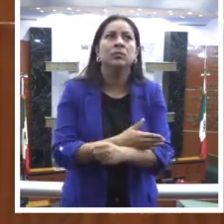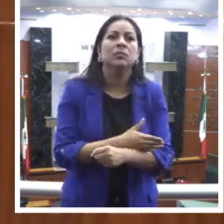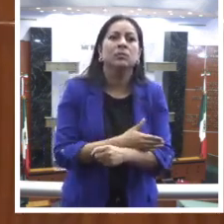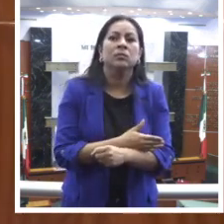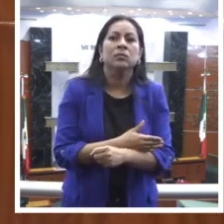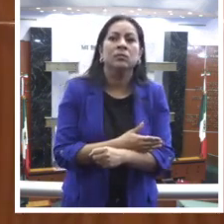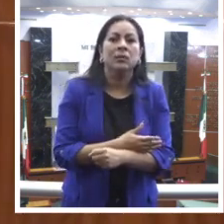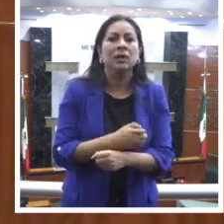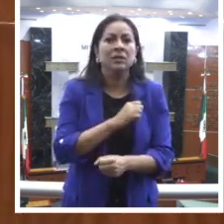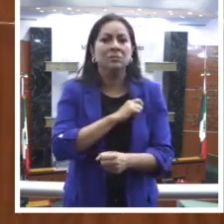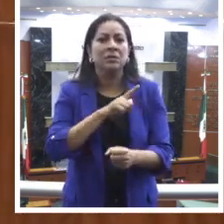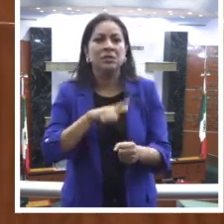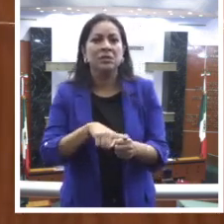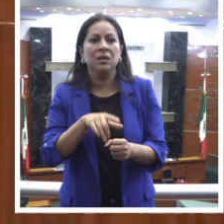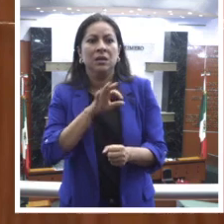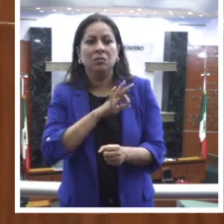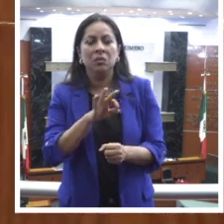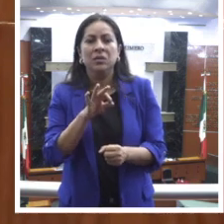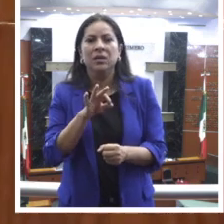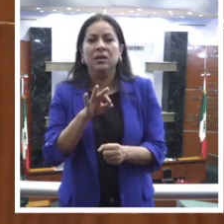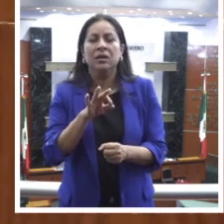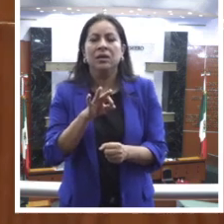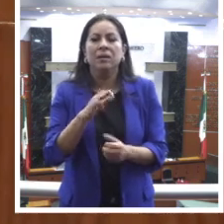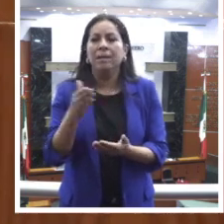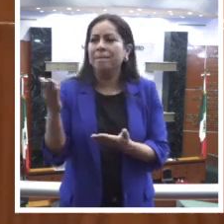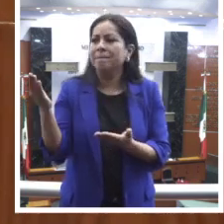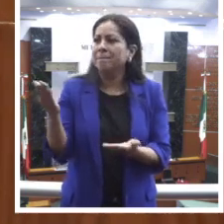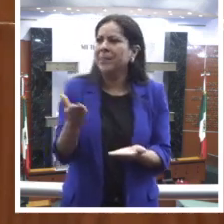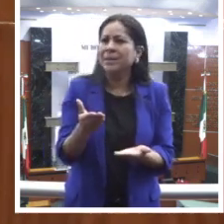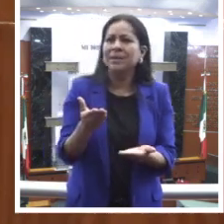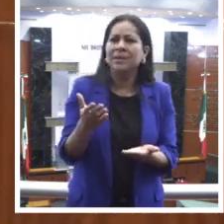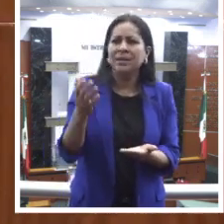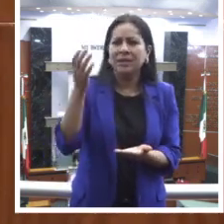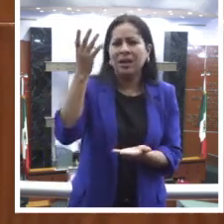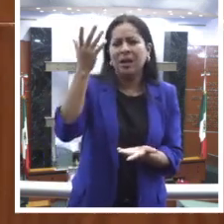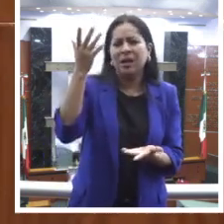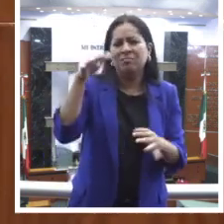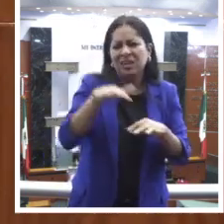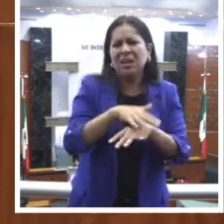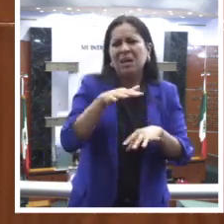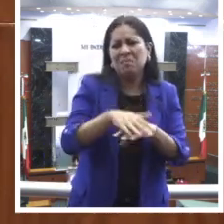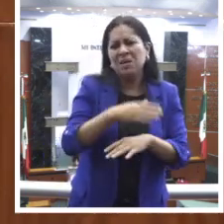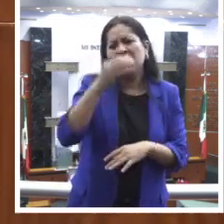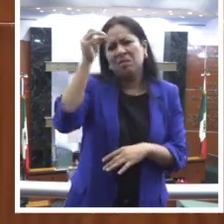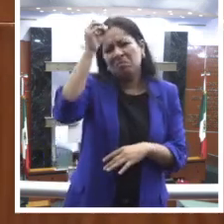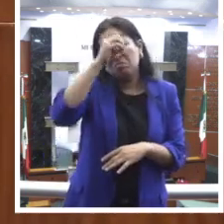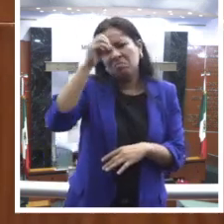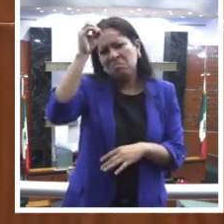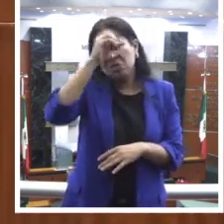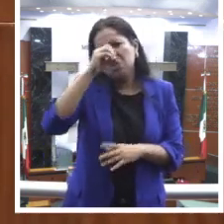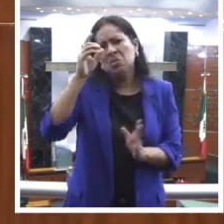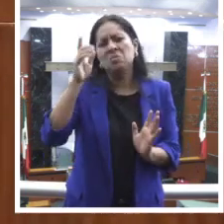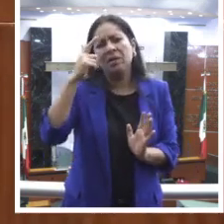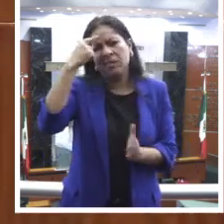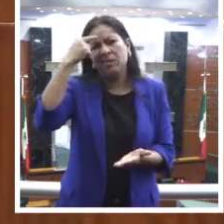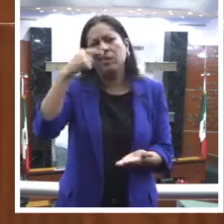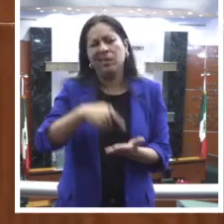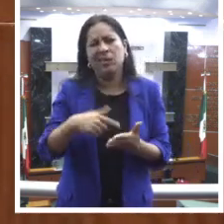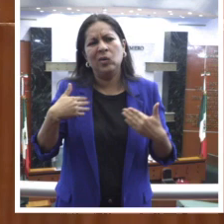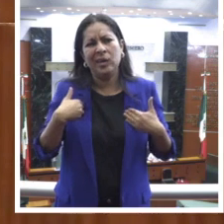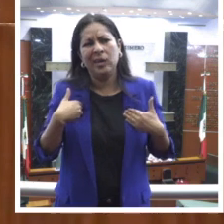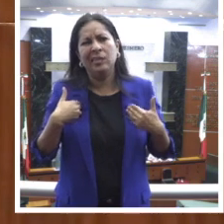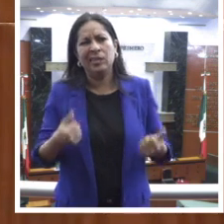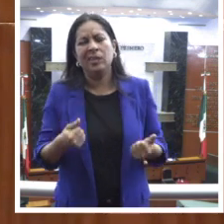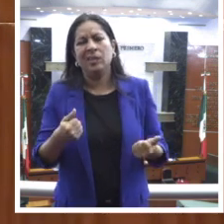distinguido que pudieran también venir a hacer esta reflexión en donde creo que entenderán los